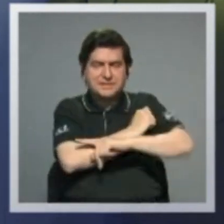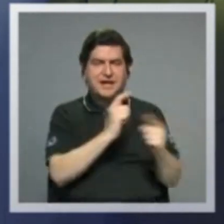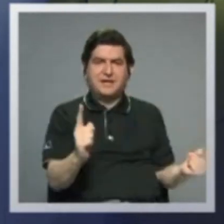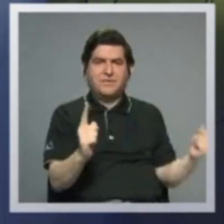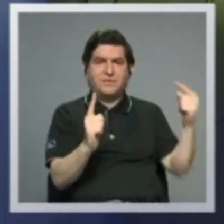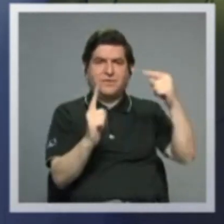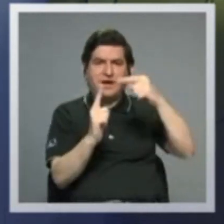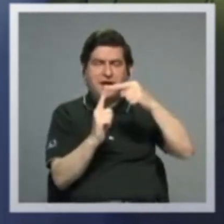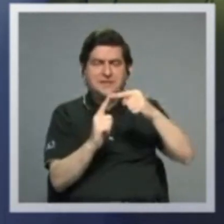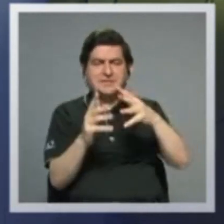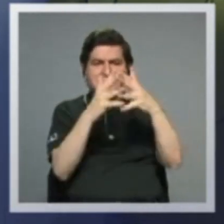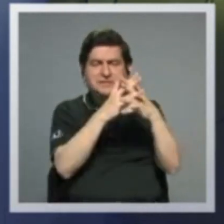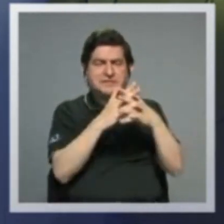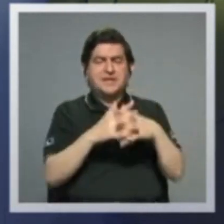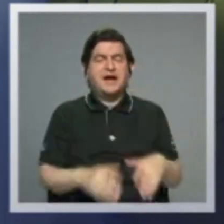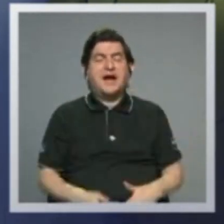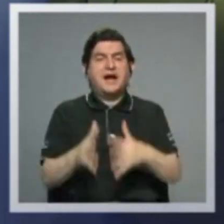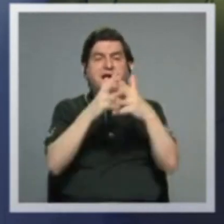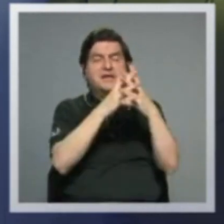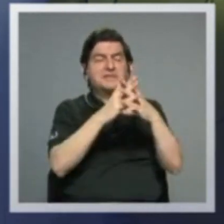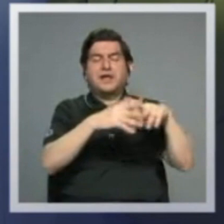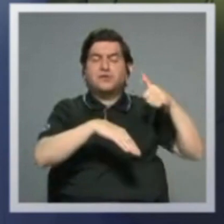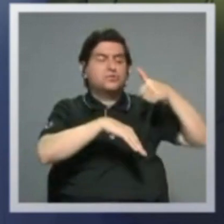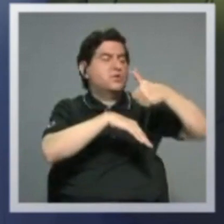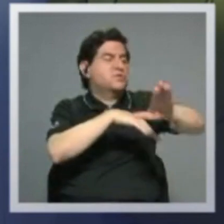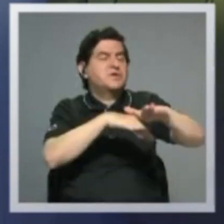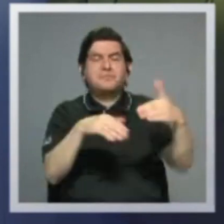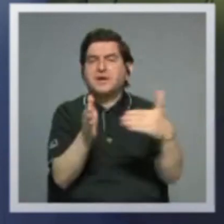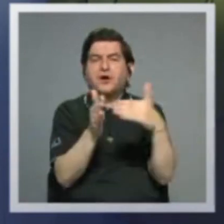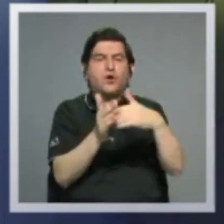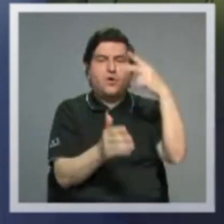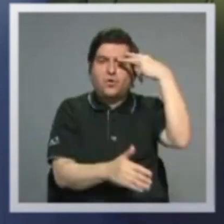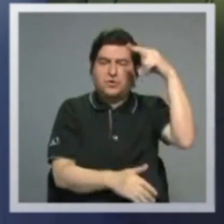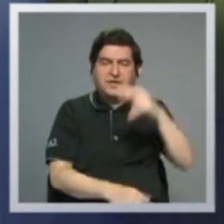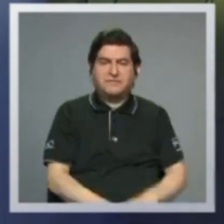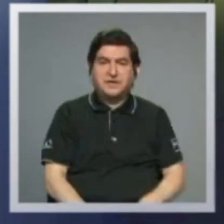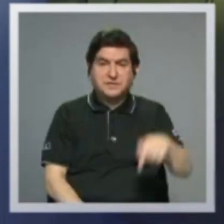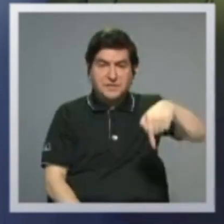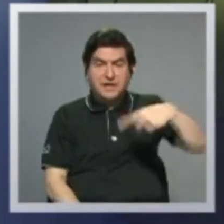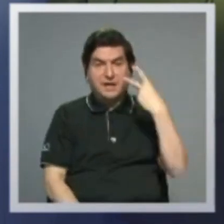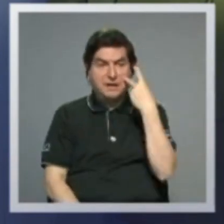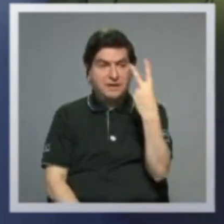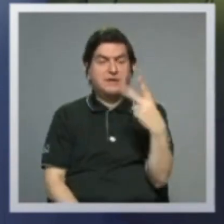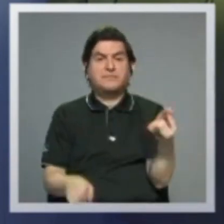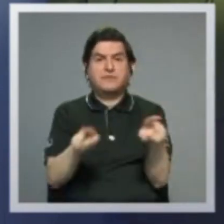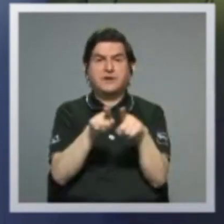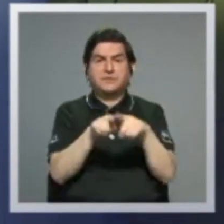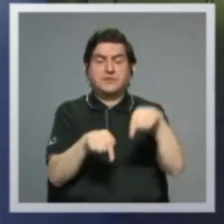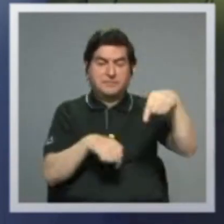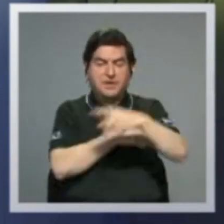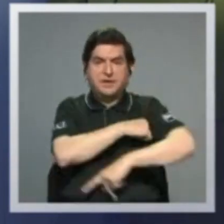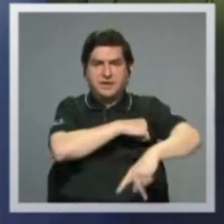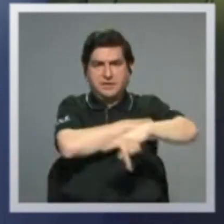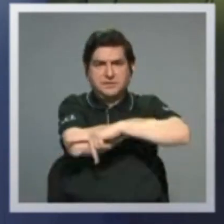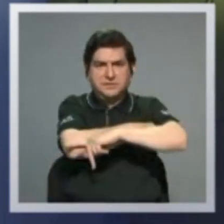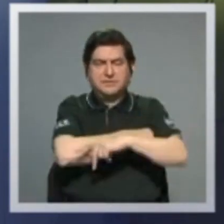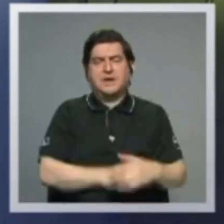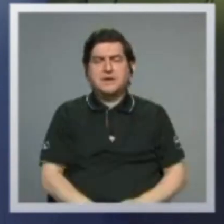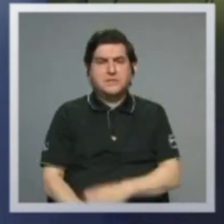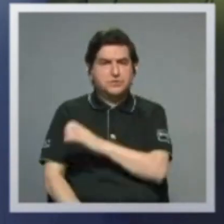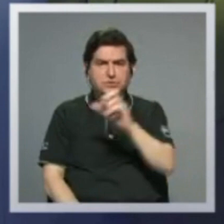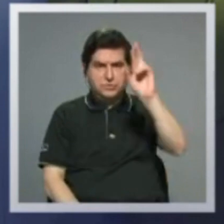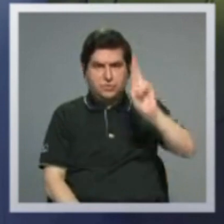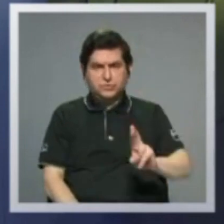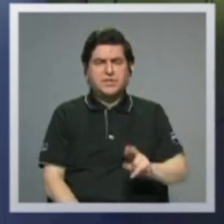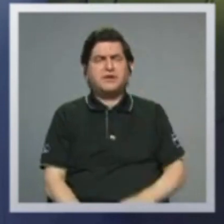Estados Unidos y Estados Unidos los regresa a México. Lo vemos aquí en este gran país, en Costa Rica, lo podemos